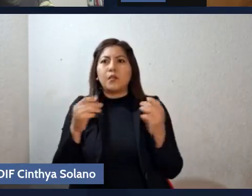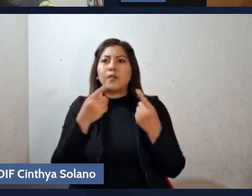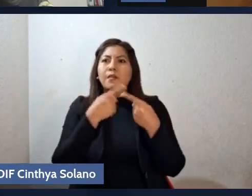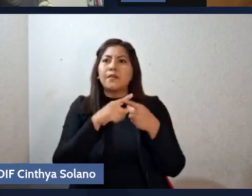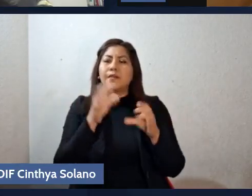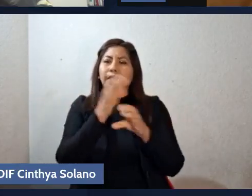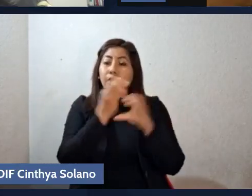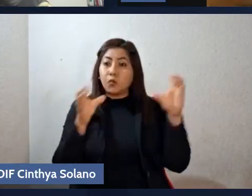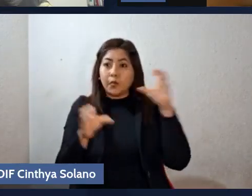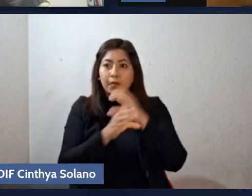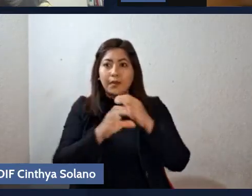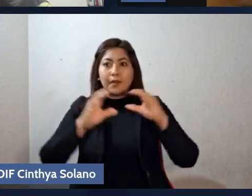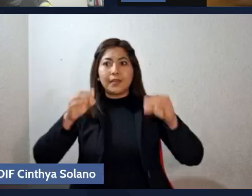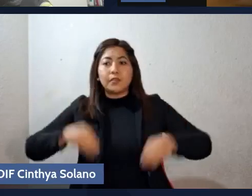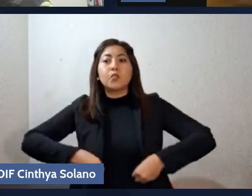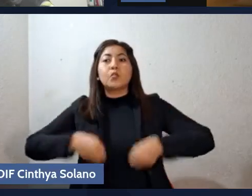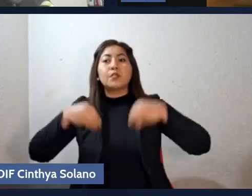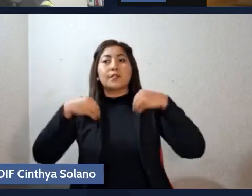de su vida.